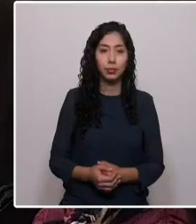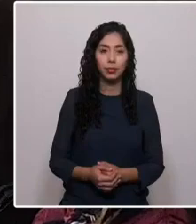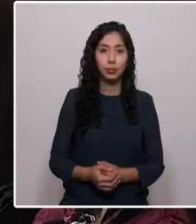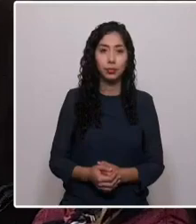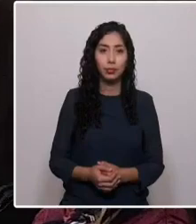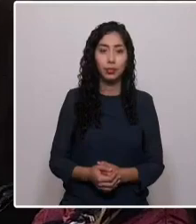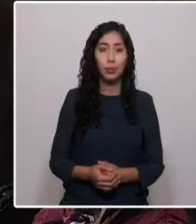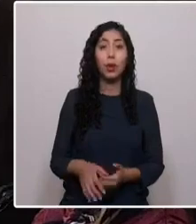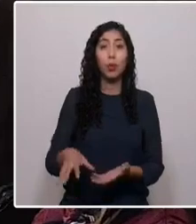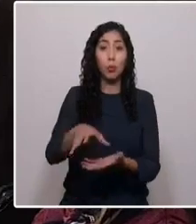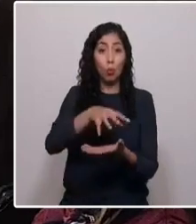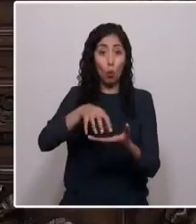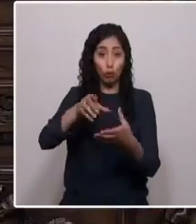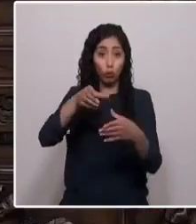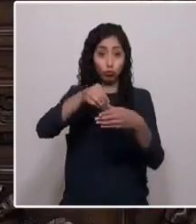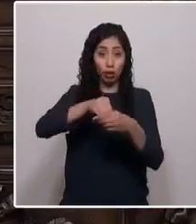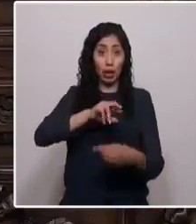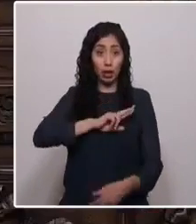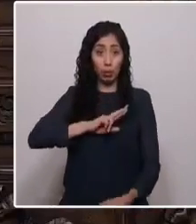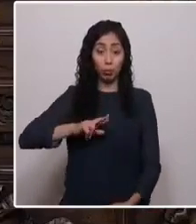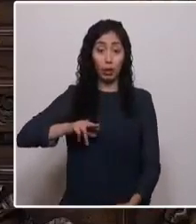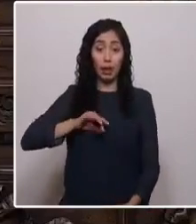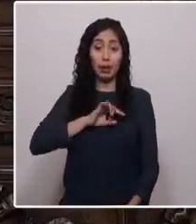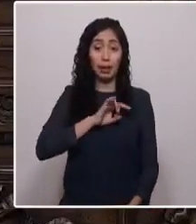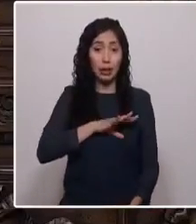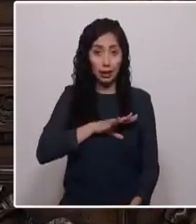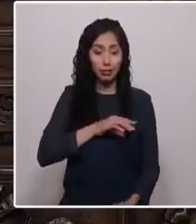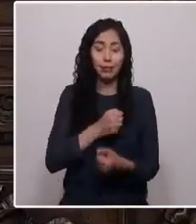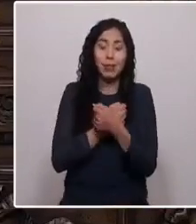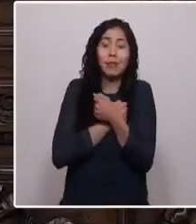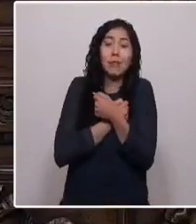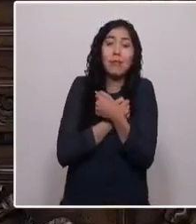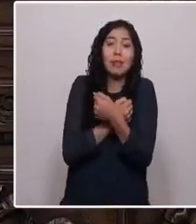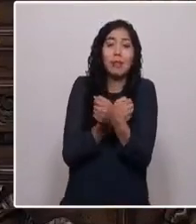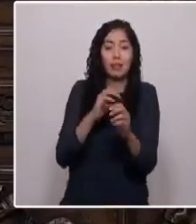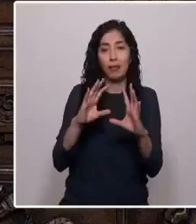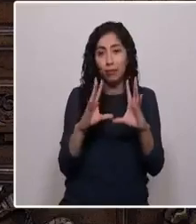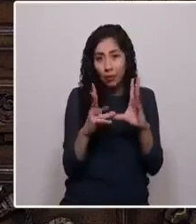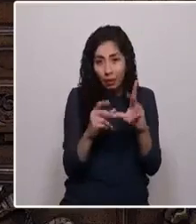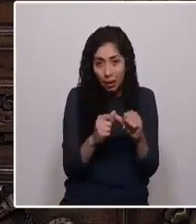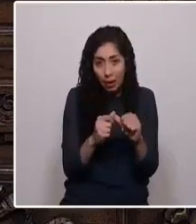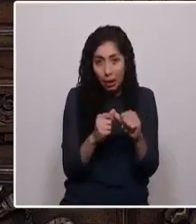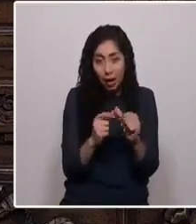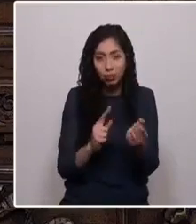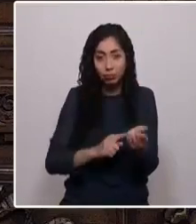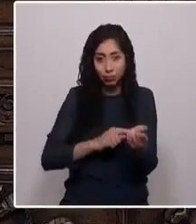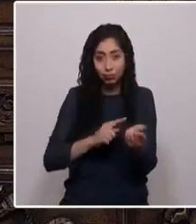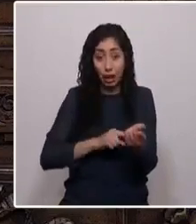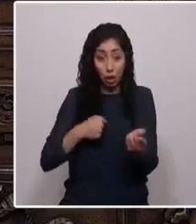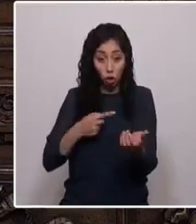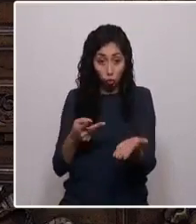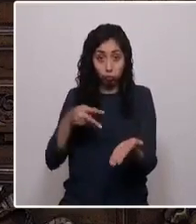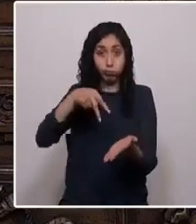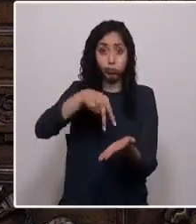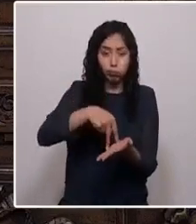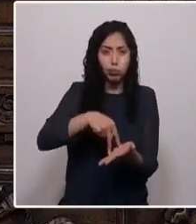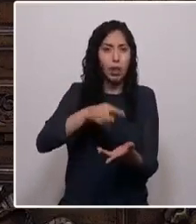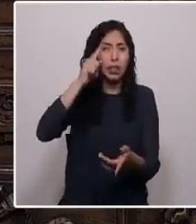pueblos de la República de Chile, amada familia, he llegado a este lugar por decisión